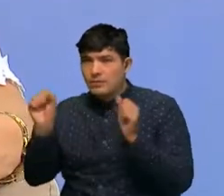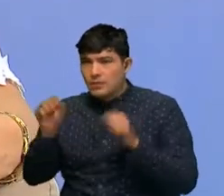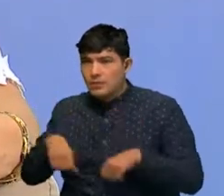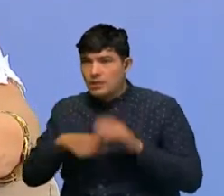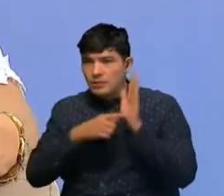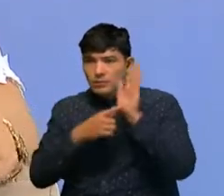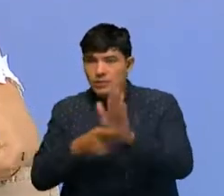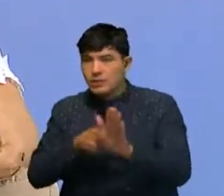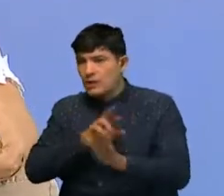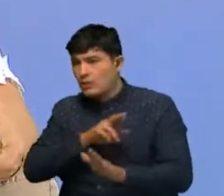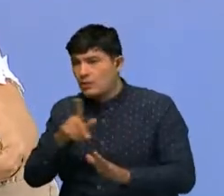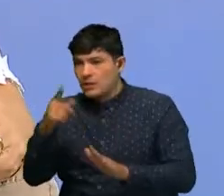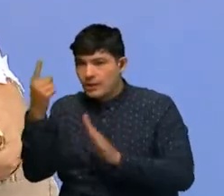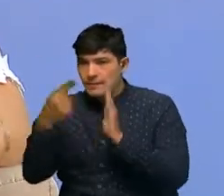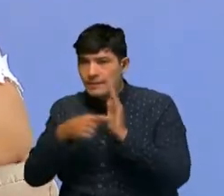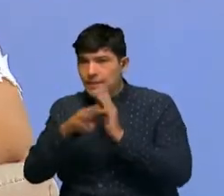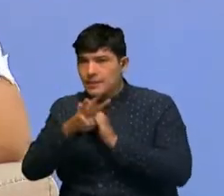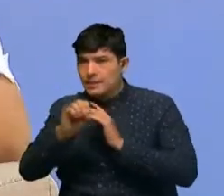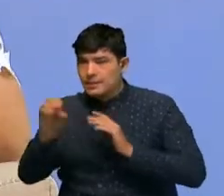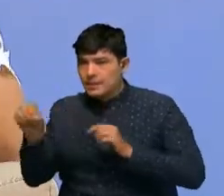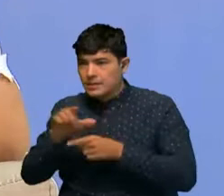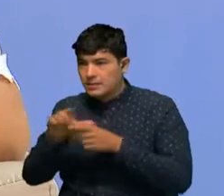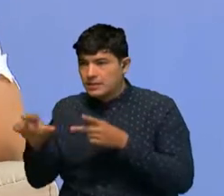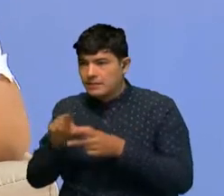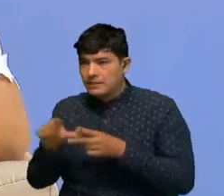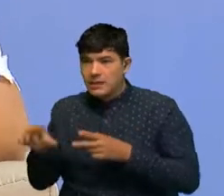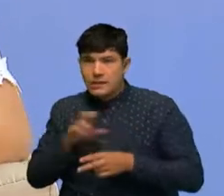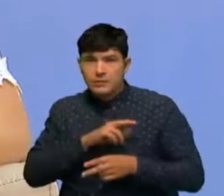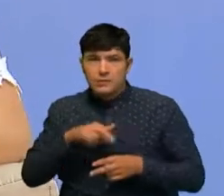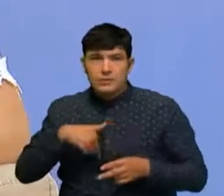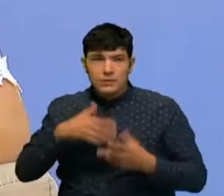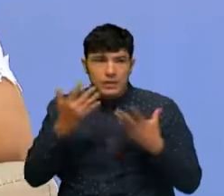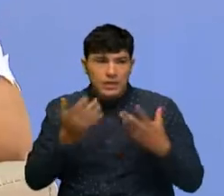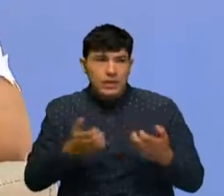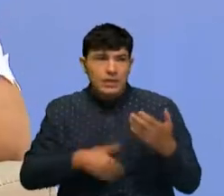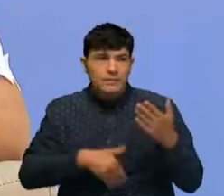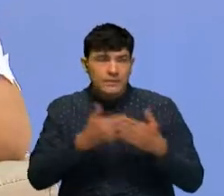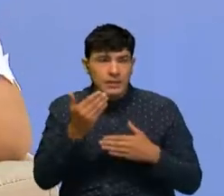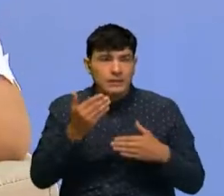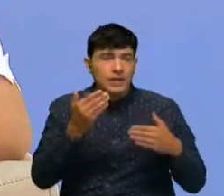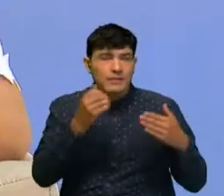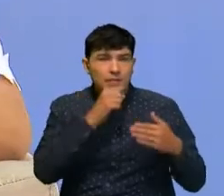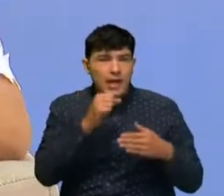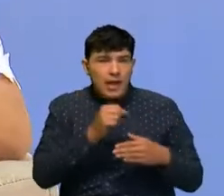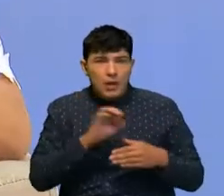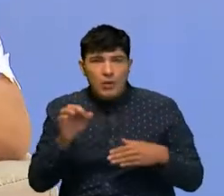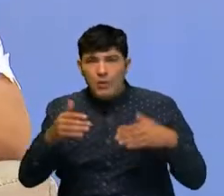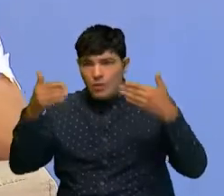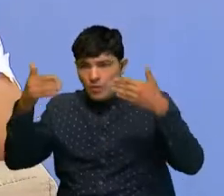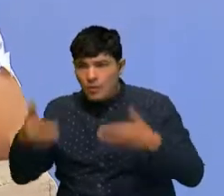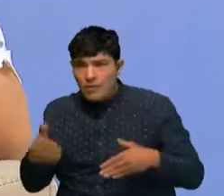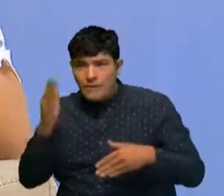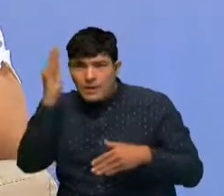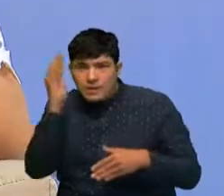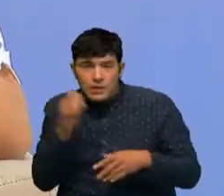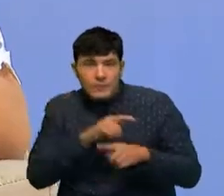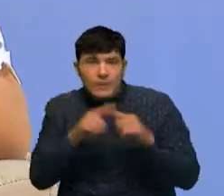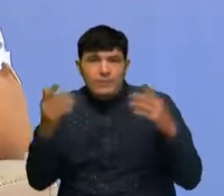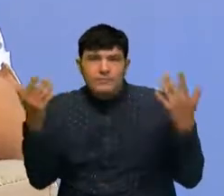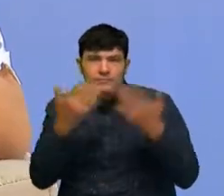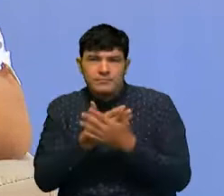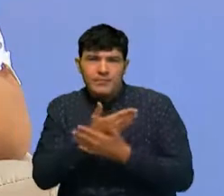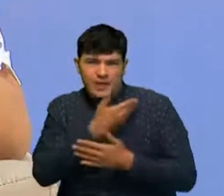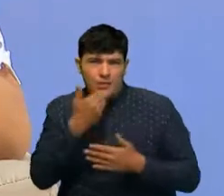1.300 semanas. Muchas veces, a veces iniciamos la pensión de invalidez con la de vejez y a veces nos sirve